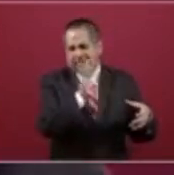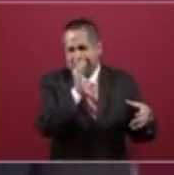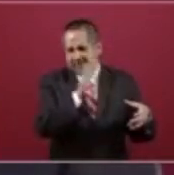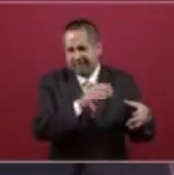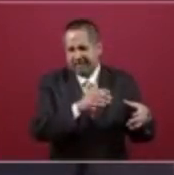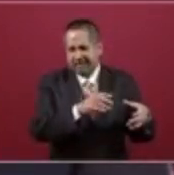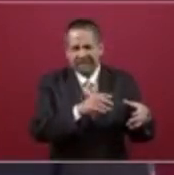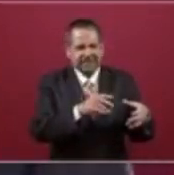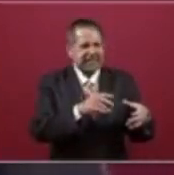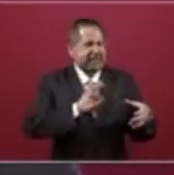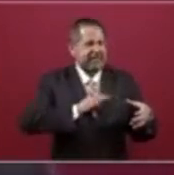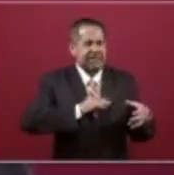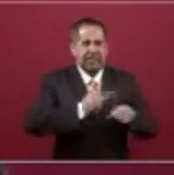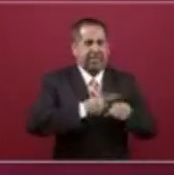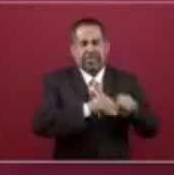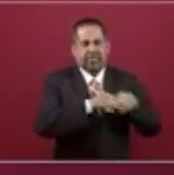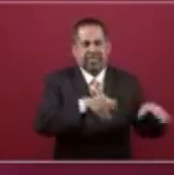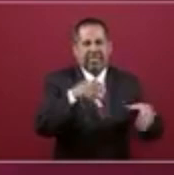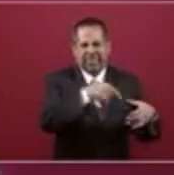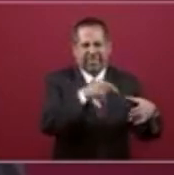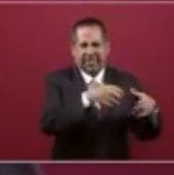esta epidemia,